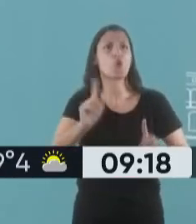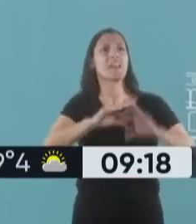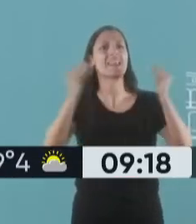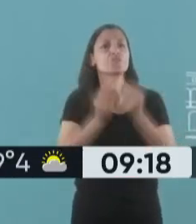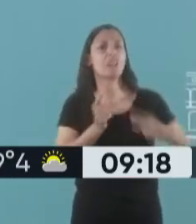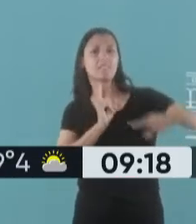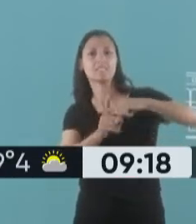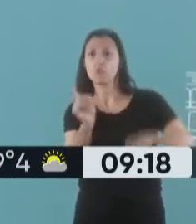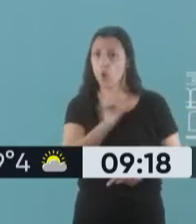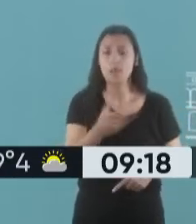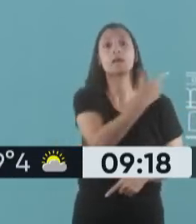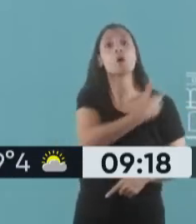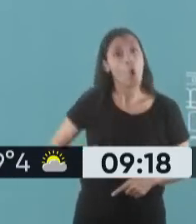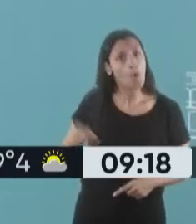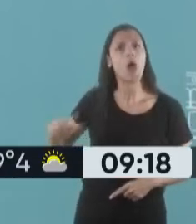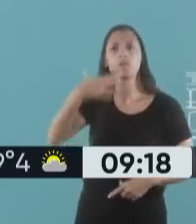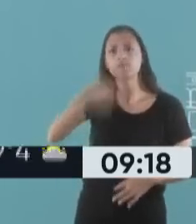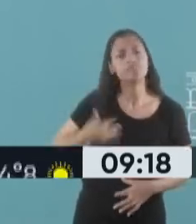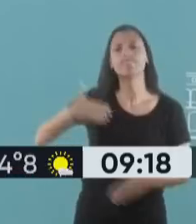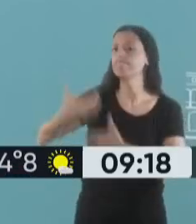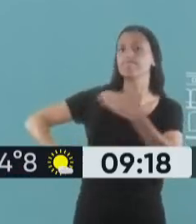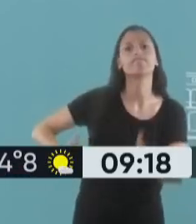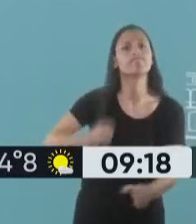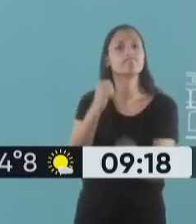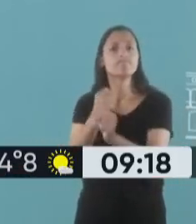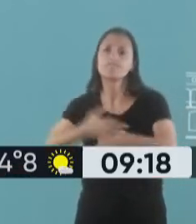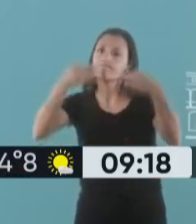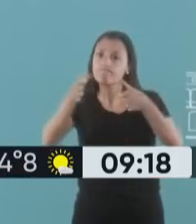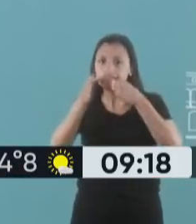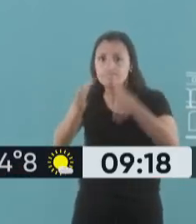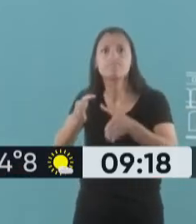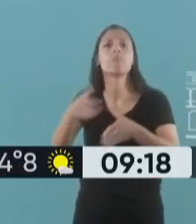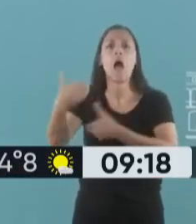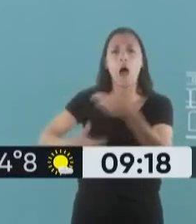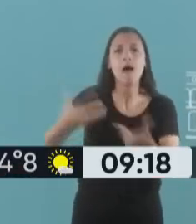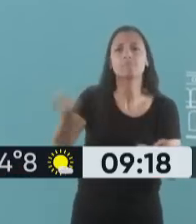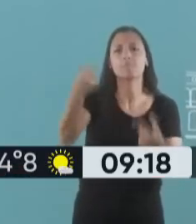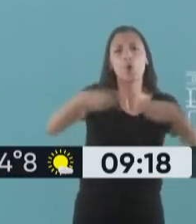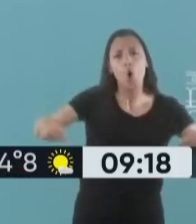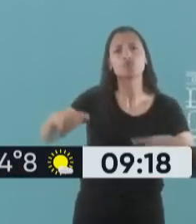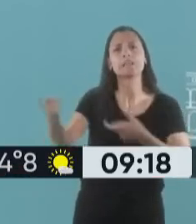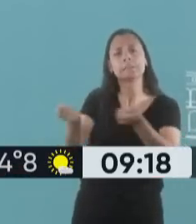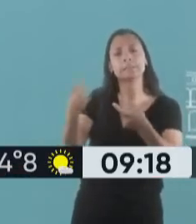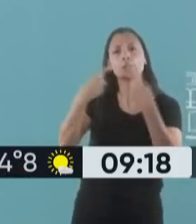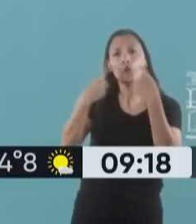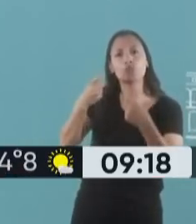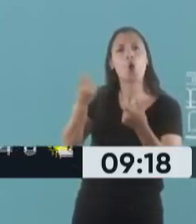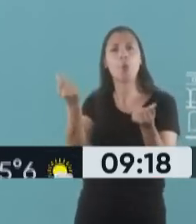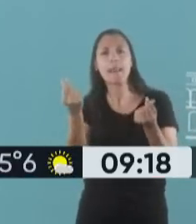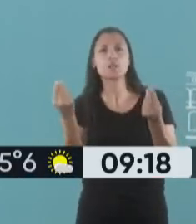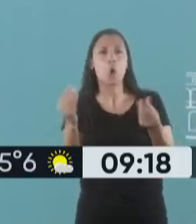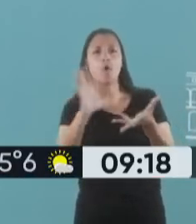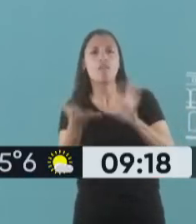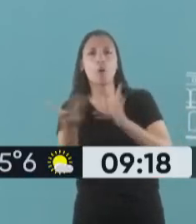esperado, así que el gobierno sigue con su compromiso firme de terminar, de avanzar en controlar los precios, en controlar